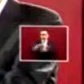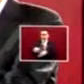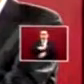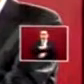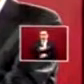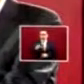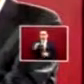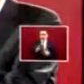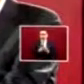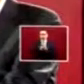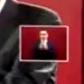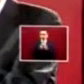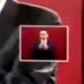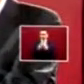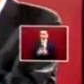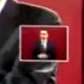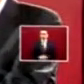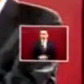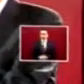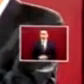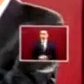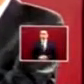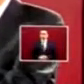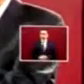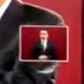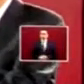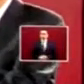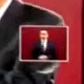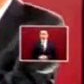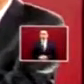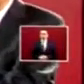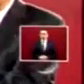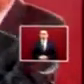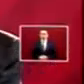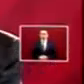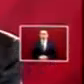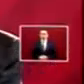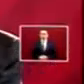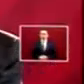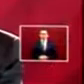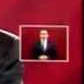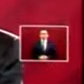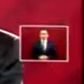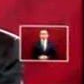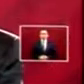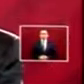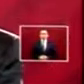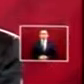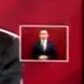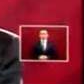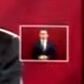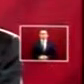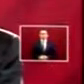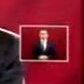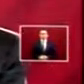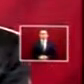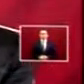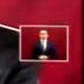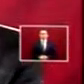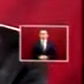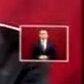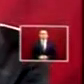relación con los Estados Unidos. Y será hasta entonces, hasta ese jueves, hasta ese sábado por la tarde, sábado 5 de junio por la